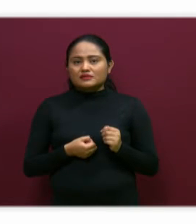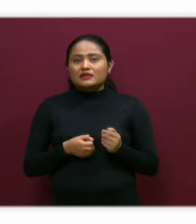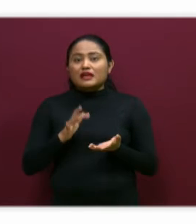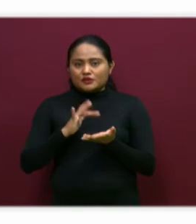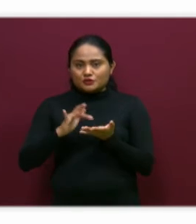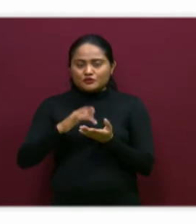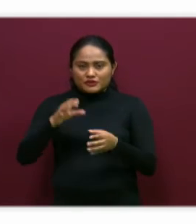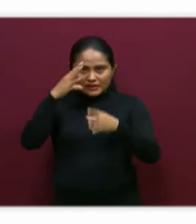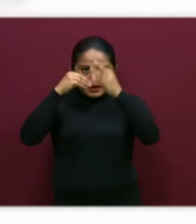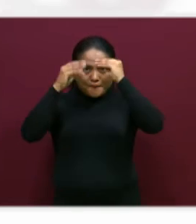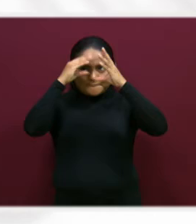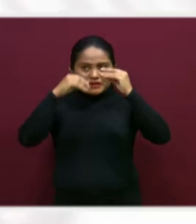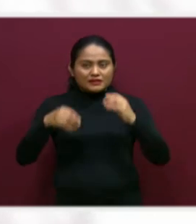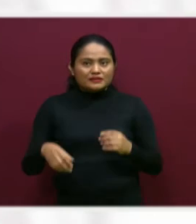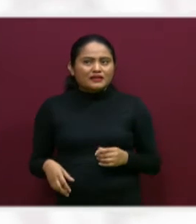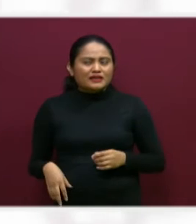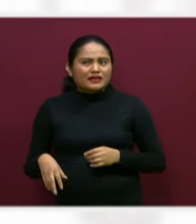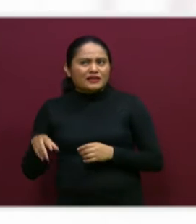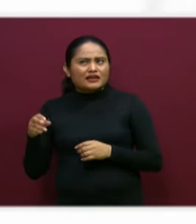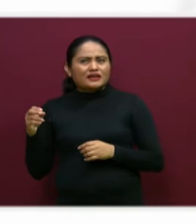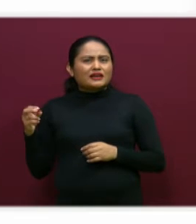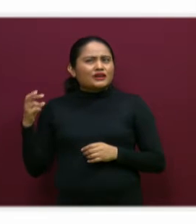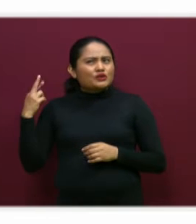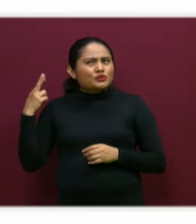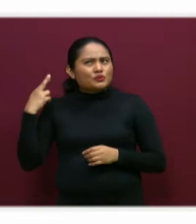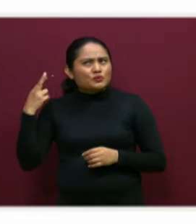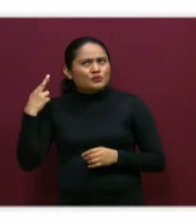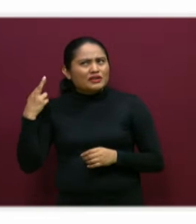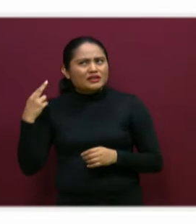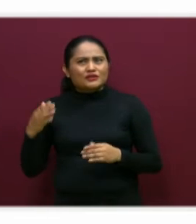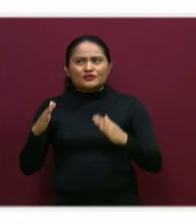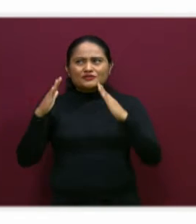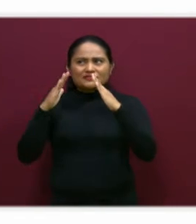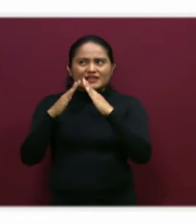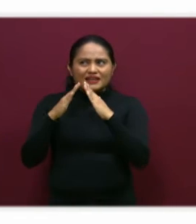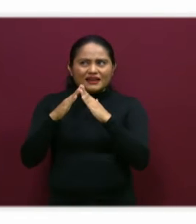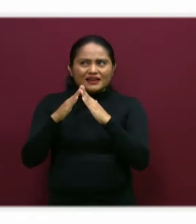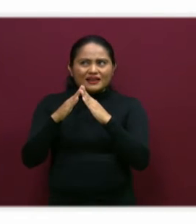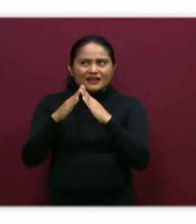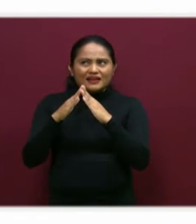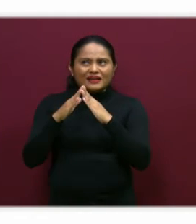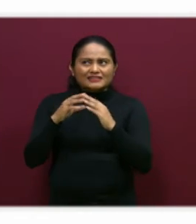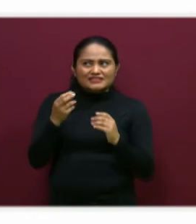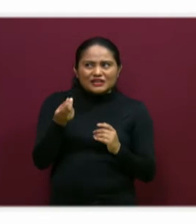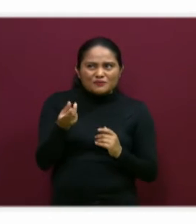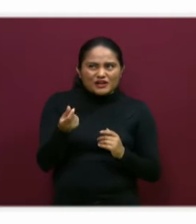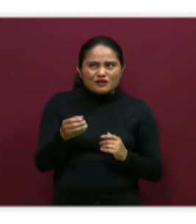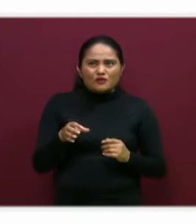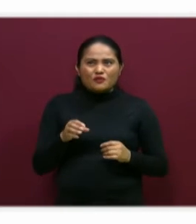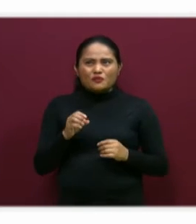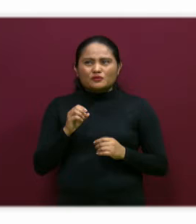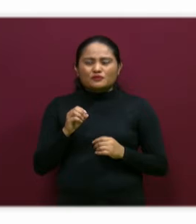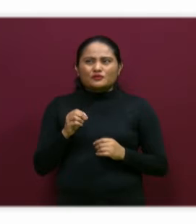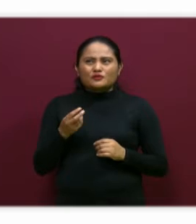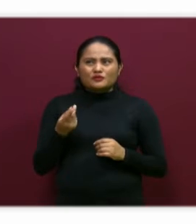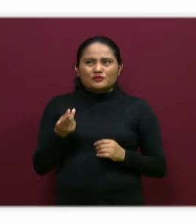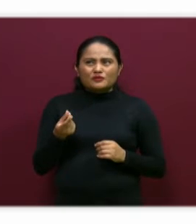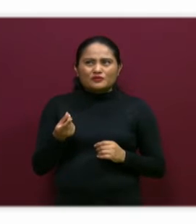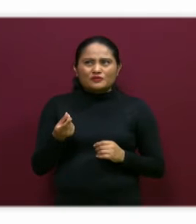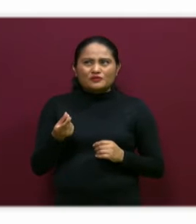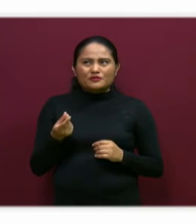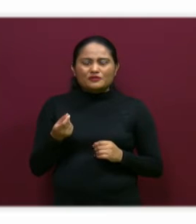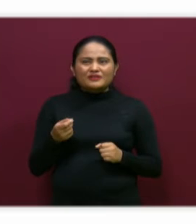sonidos de la cotidianidad como son los sonidos de la casa de un ladrido de por decir el gas